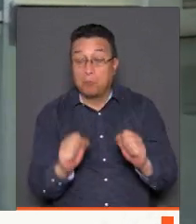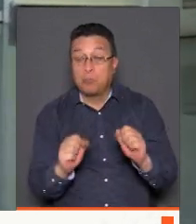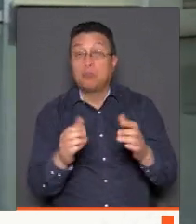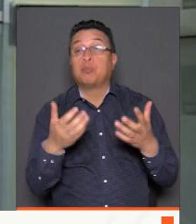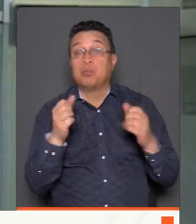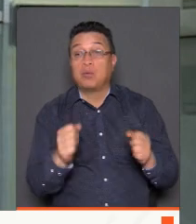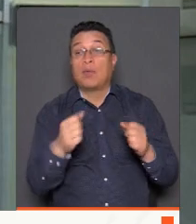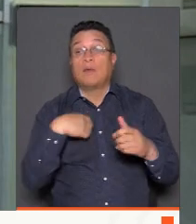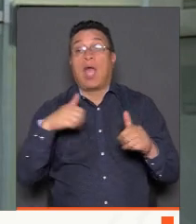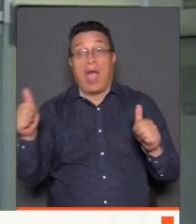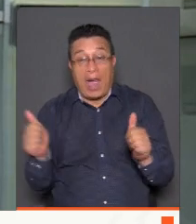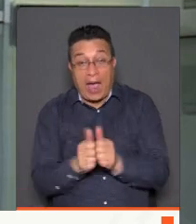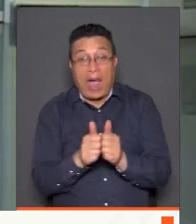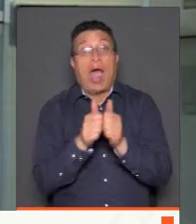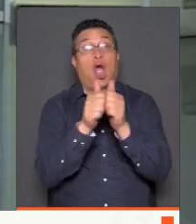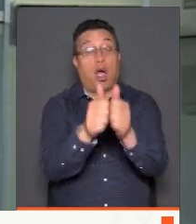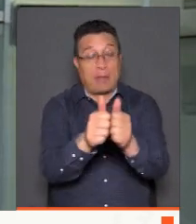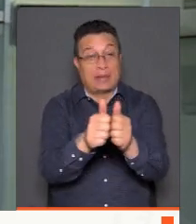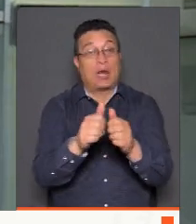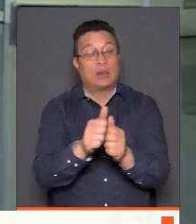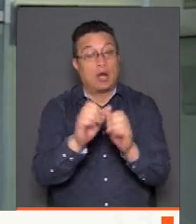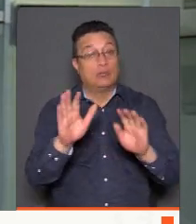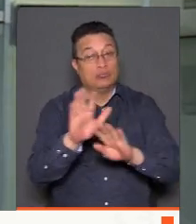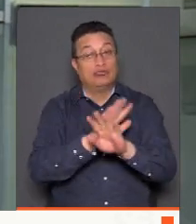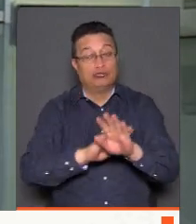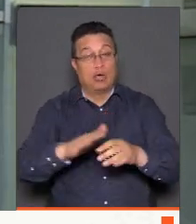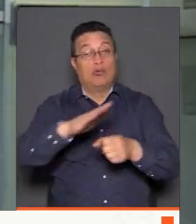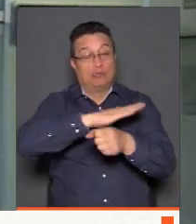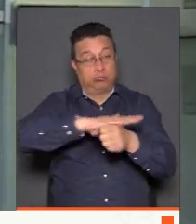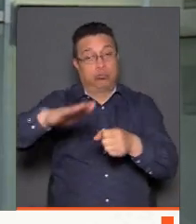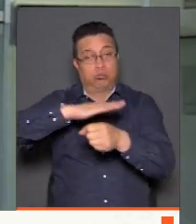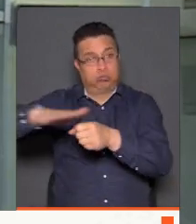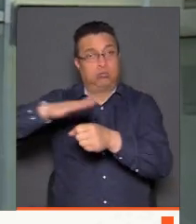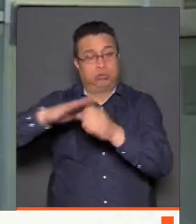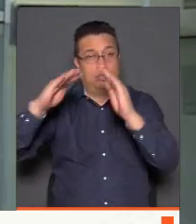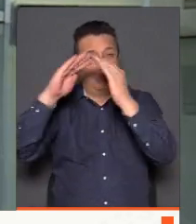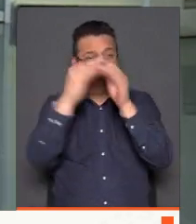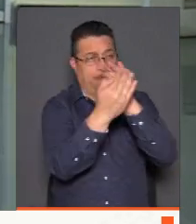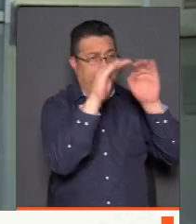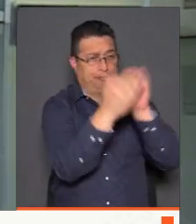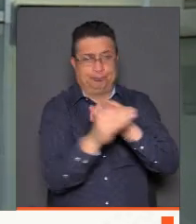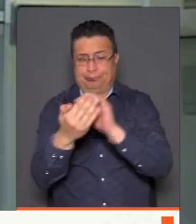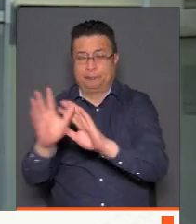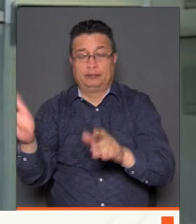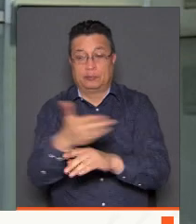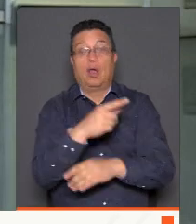podemos acompañar de manera preventiva la demolición para que efectivamente el privado tenga